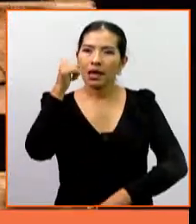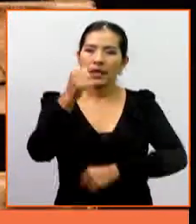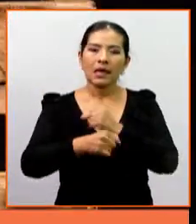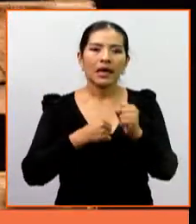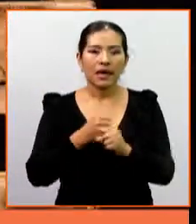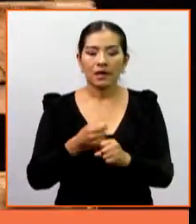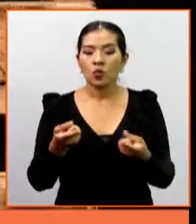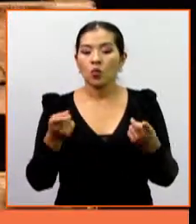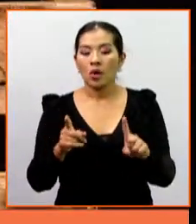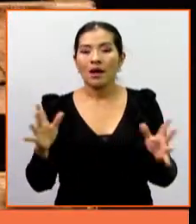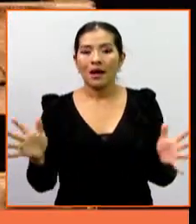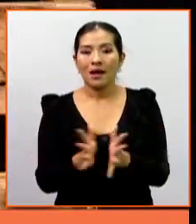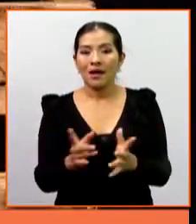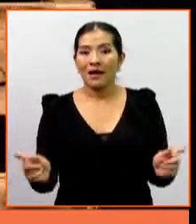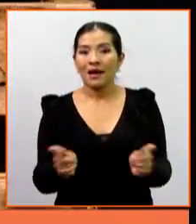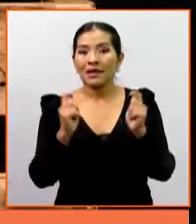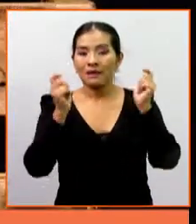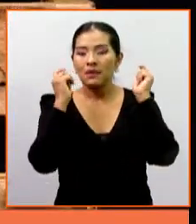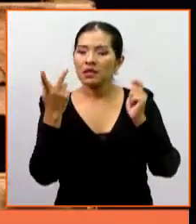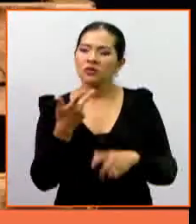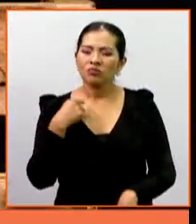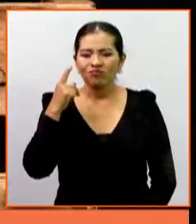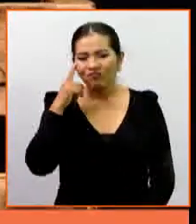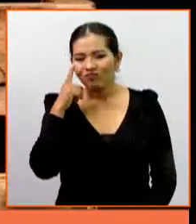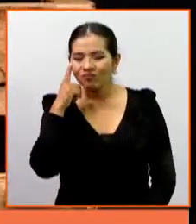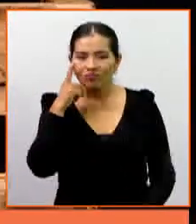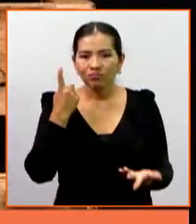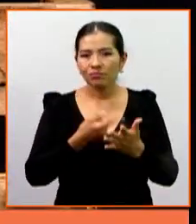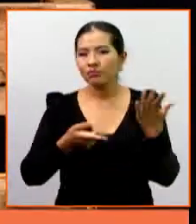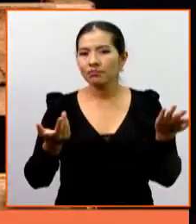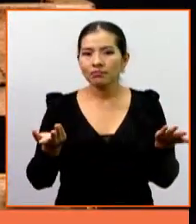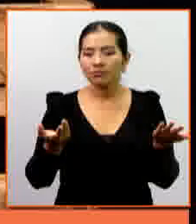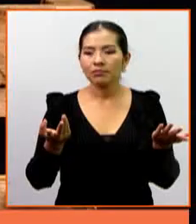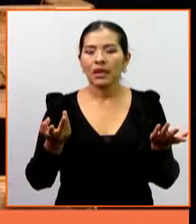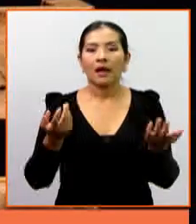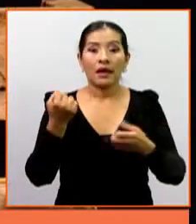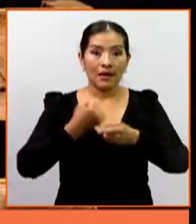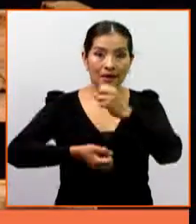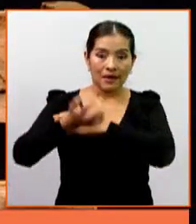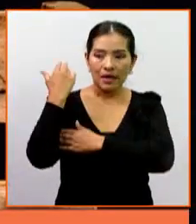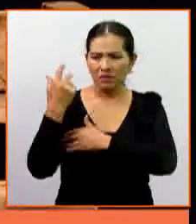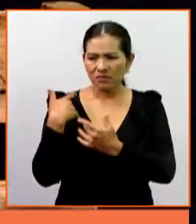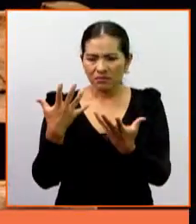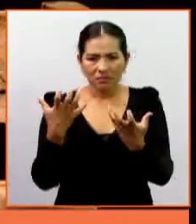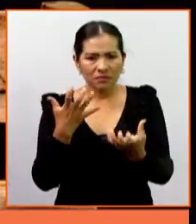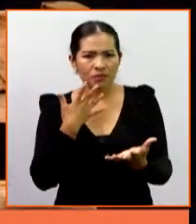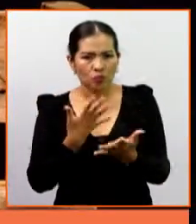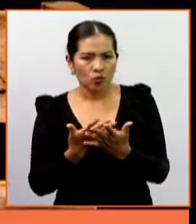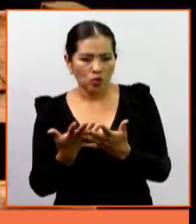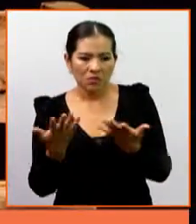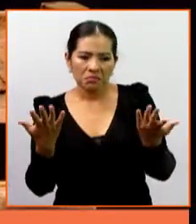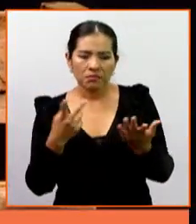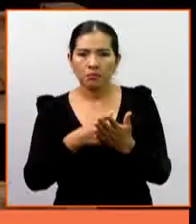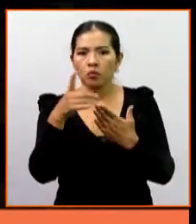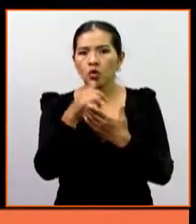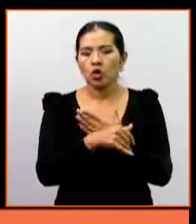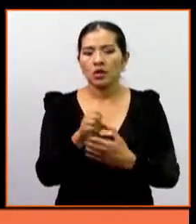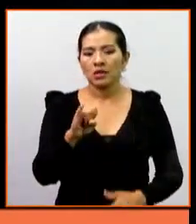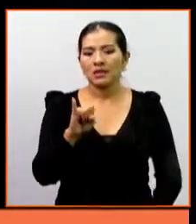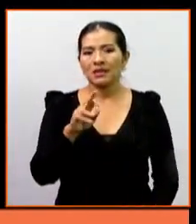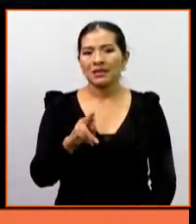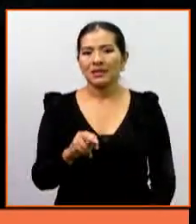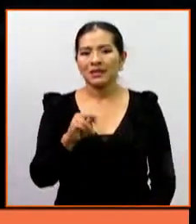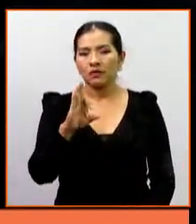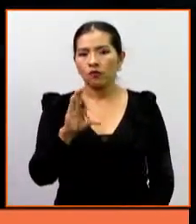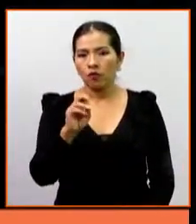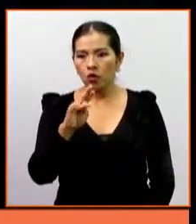cada aniversario de la banda. Y el año pasado salió a la luz esto de poder hacer el proyecto sinfónico. Y una vez que lo decidimos, bueno, me tomó